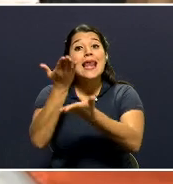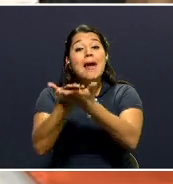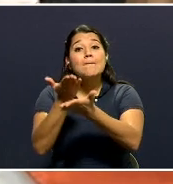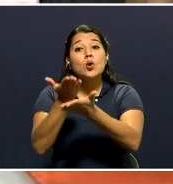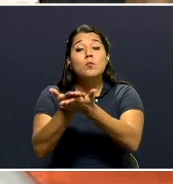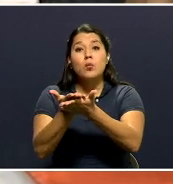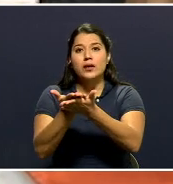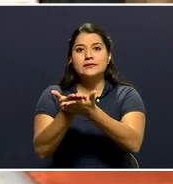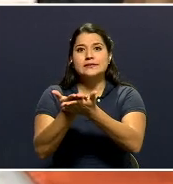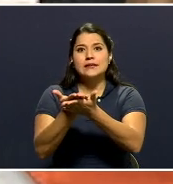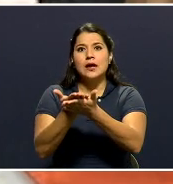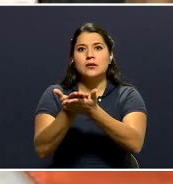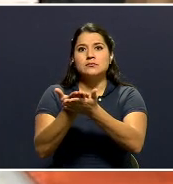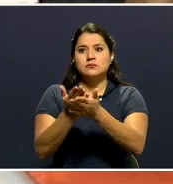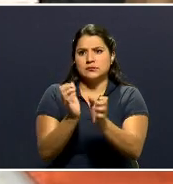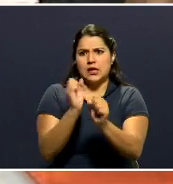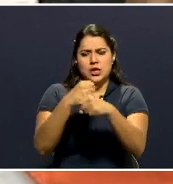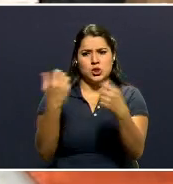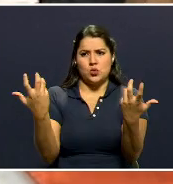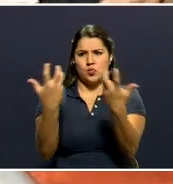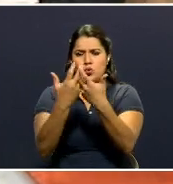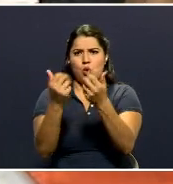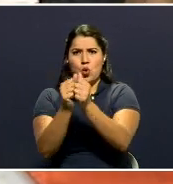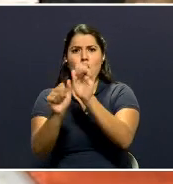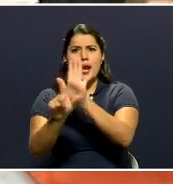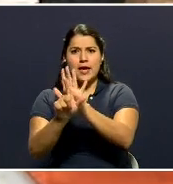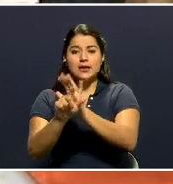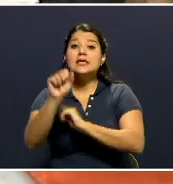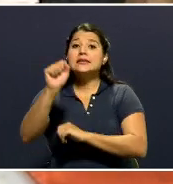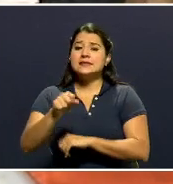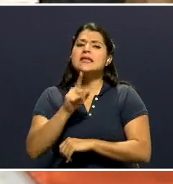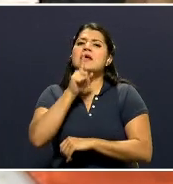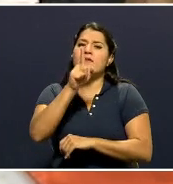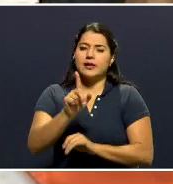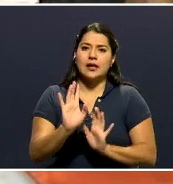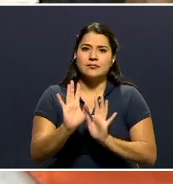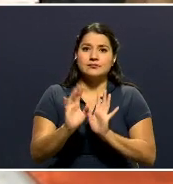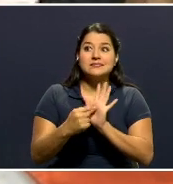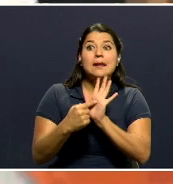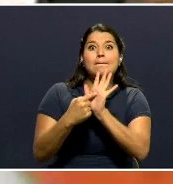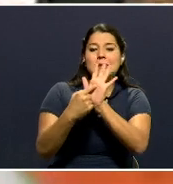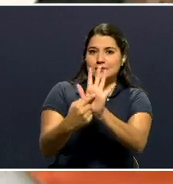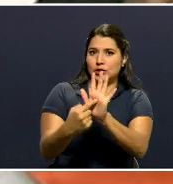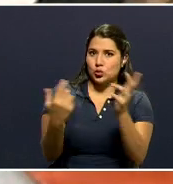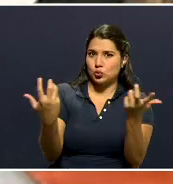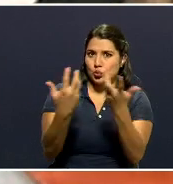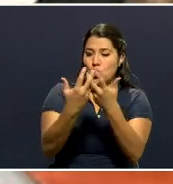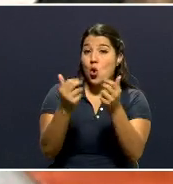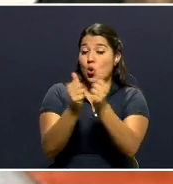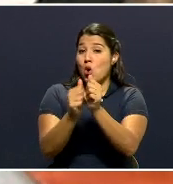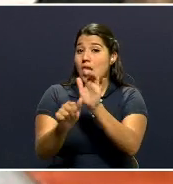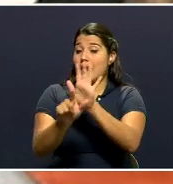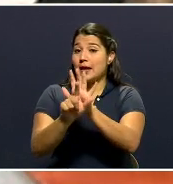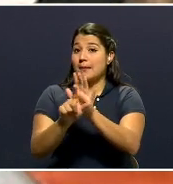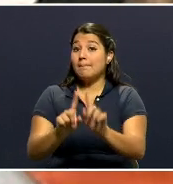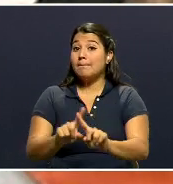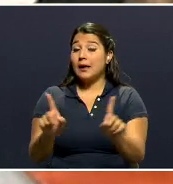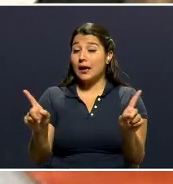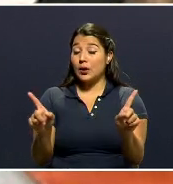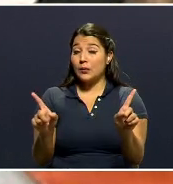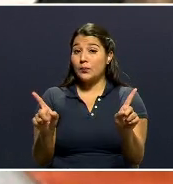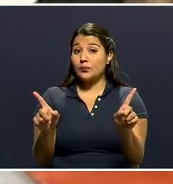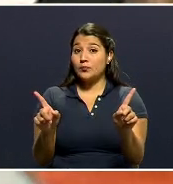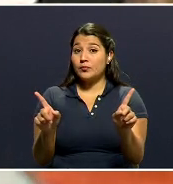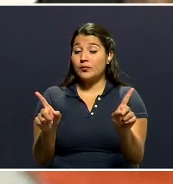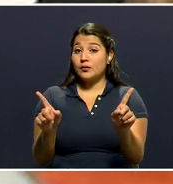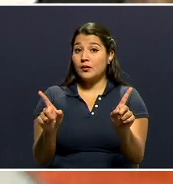dado de conformidad con los lineamientos. Cierto, se presentó de conformidad con los lineamientos, pero que ha